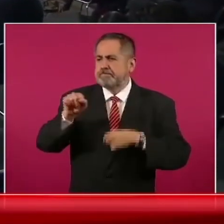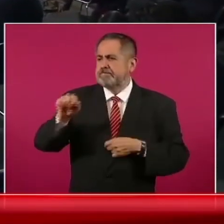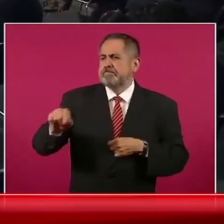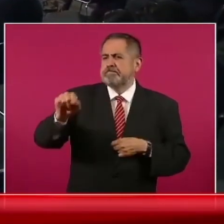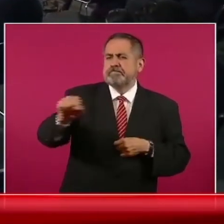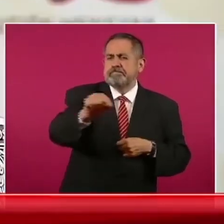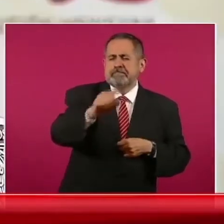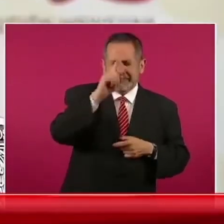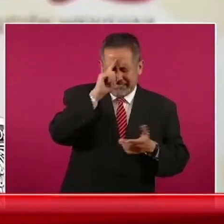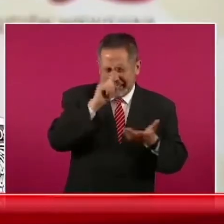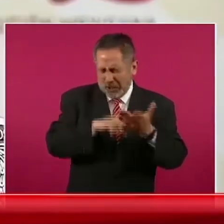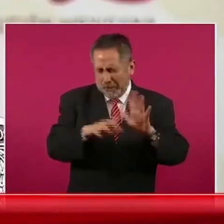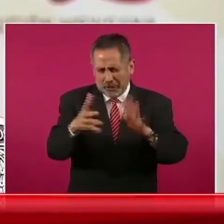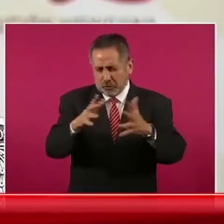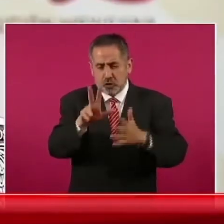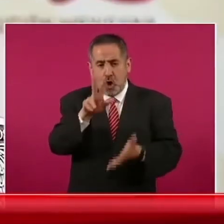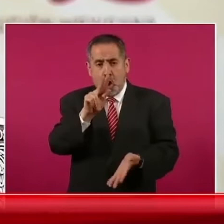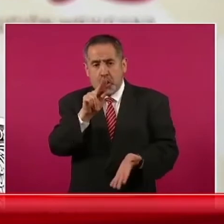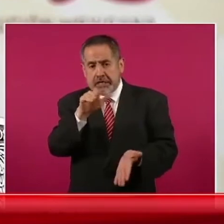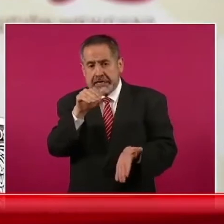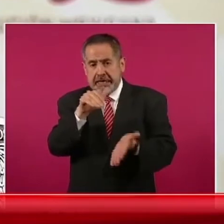creo que como 80.000